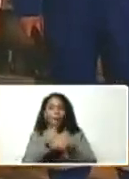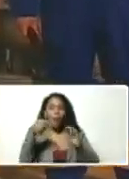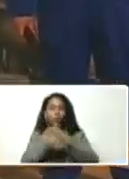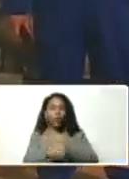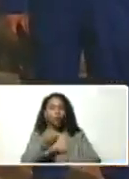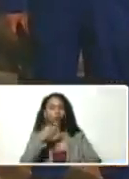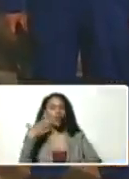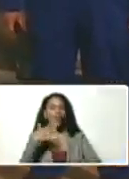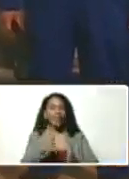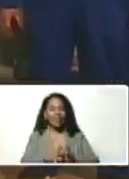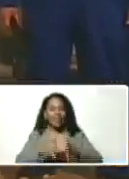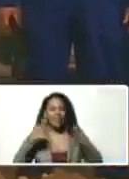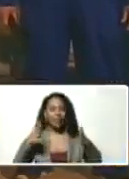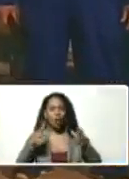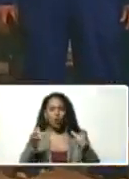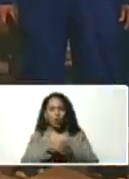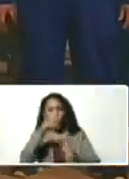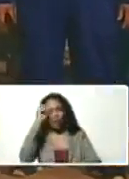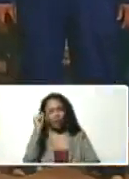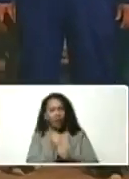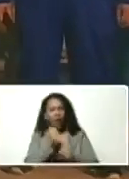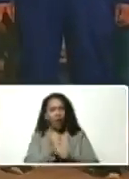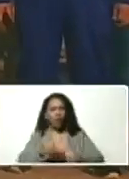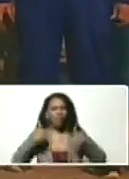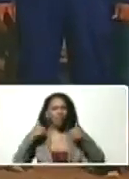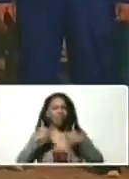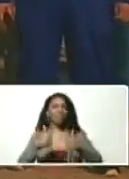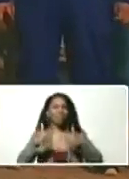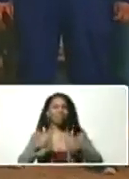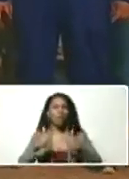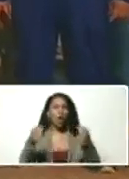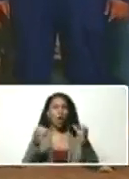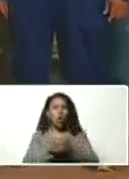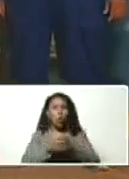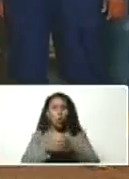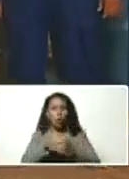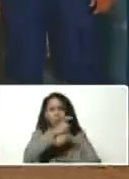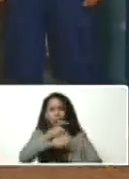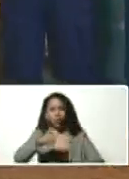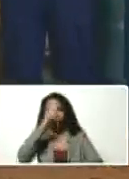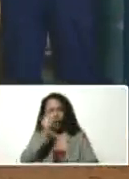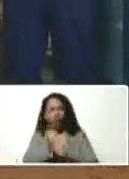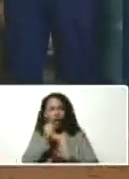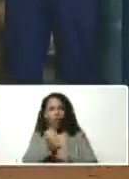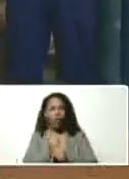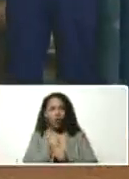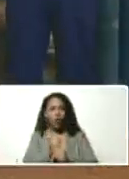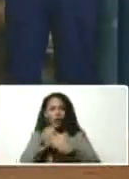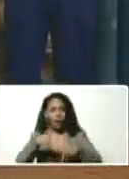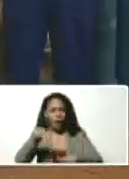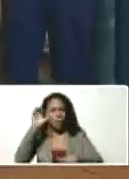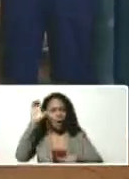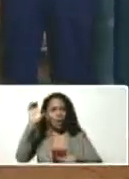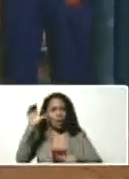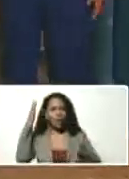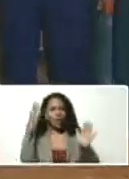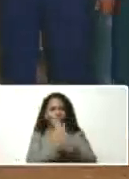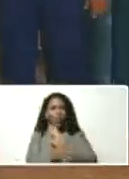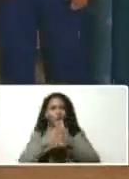Tenemos tremenda clase trabajadora, tremenda clase obrera en el país y sobre